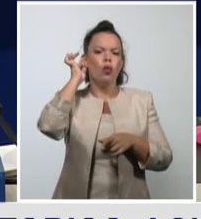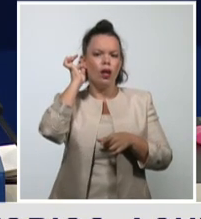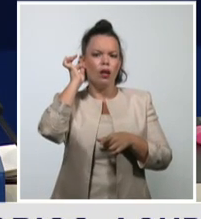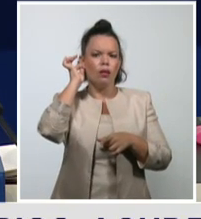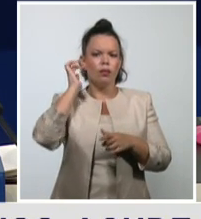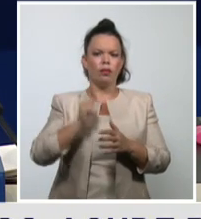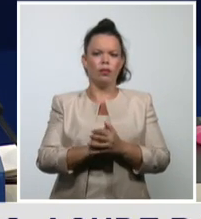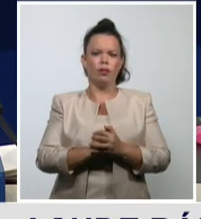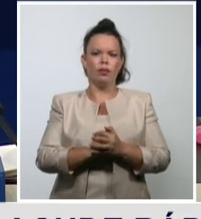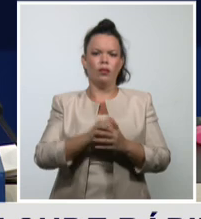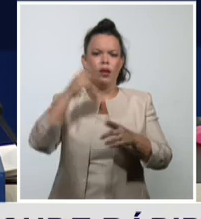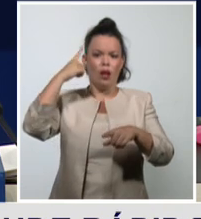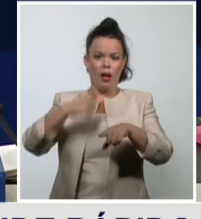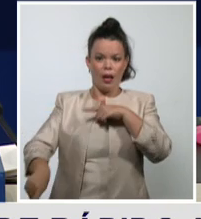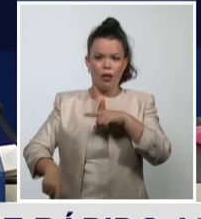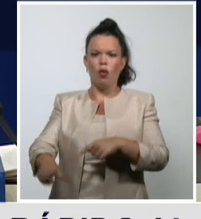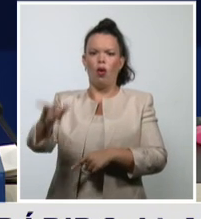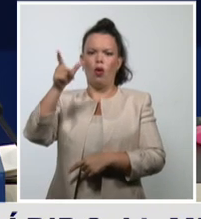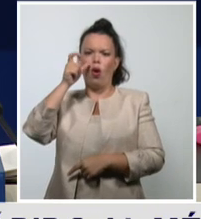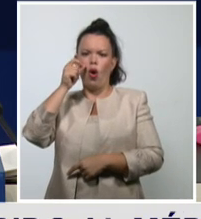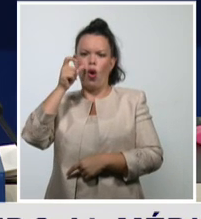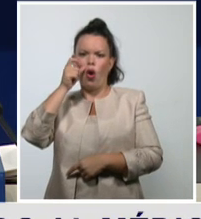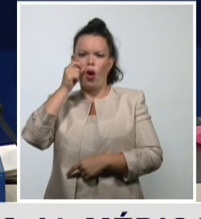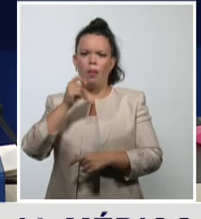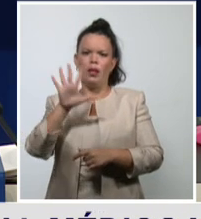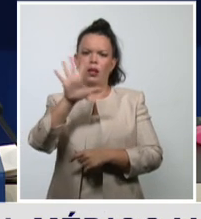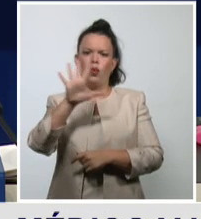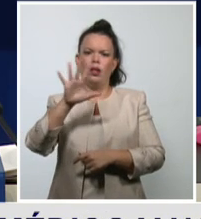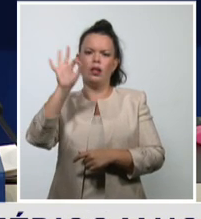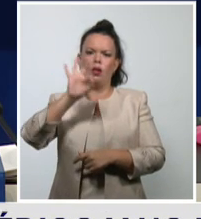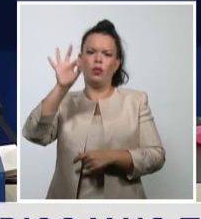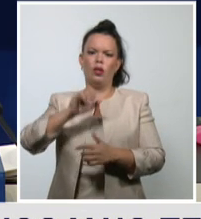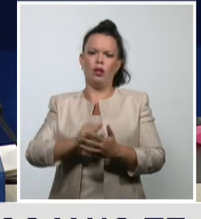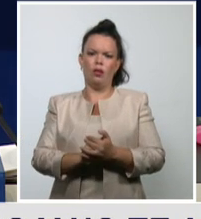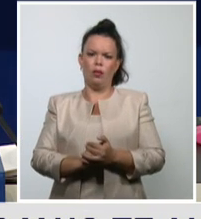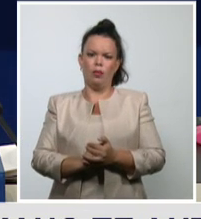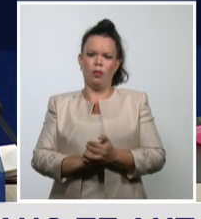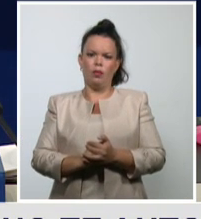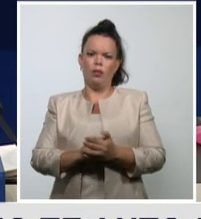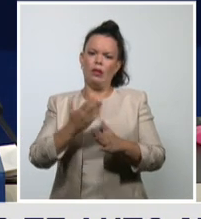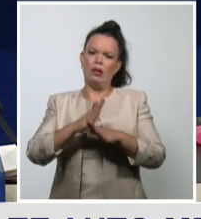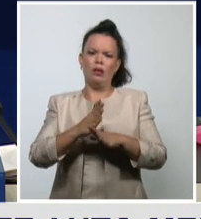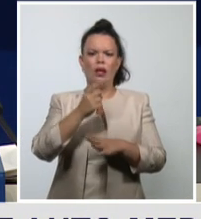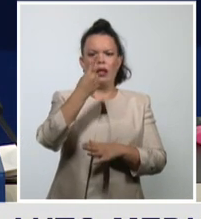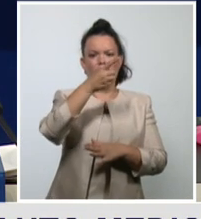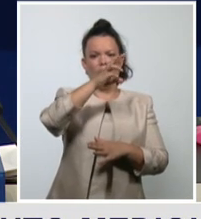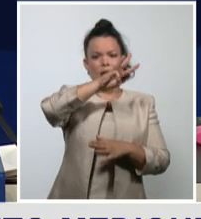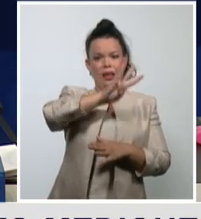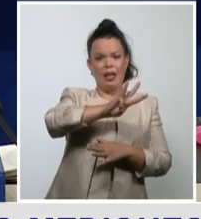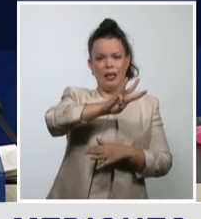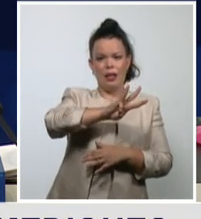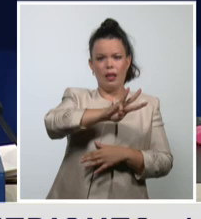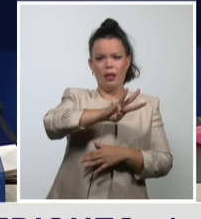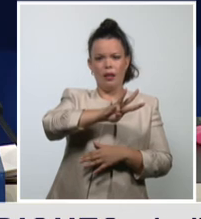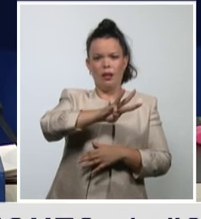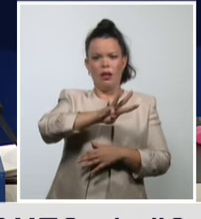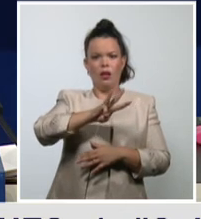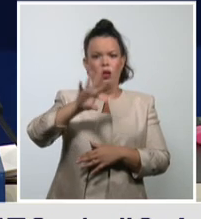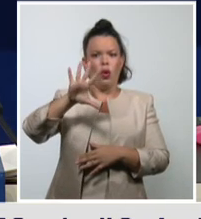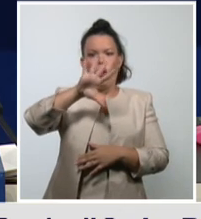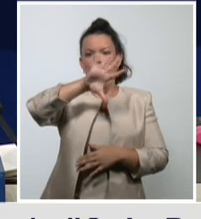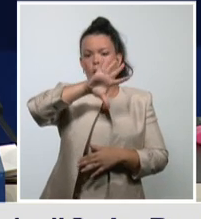son masculinos y el 65%, o sea, 13 de los 20 fueron totalmente